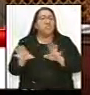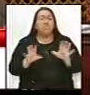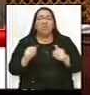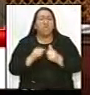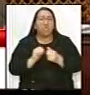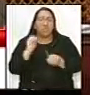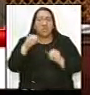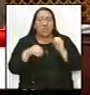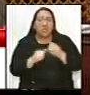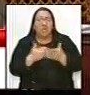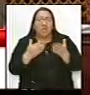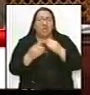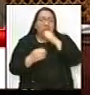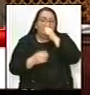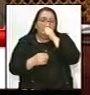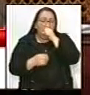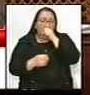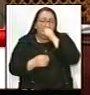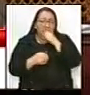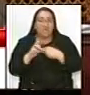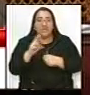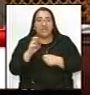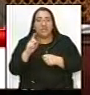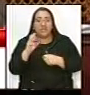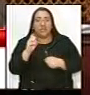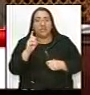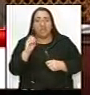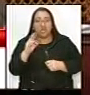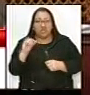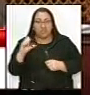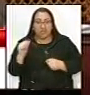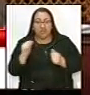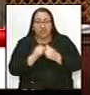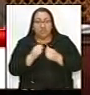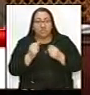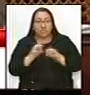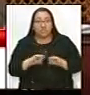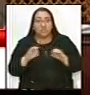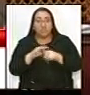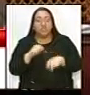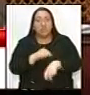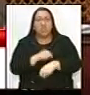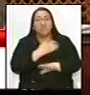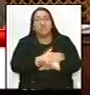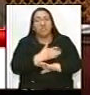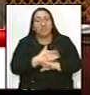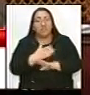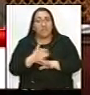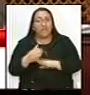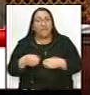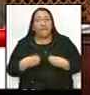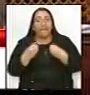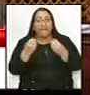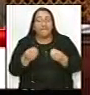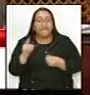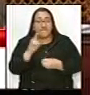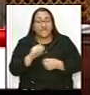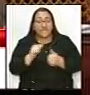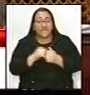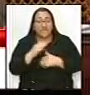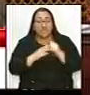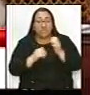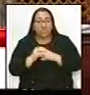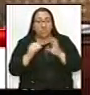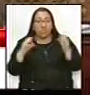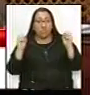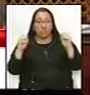implementación de la red las dorsal nacional de fibra óptica se realiza de manera progresiva y se dio el uso de infraestructura de